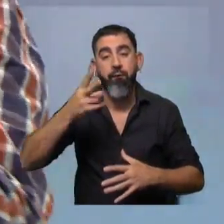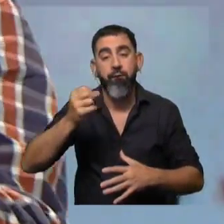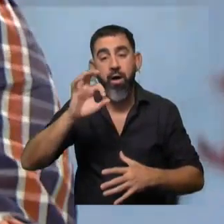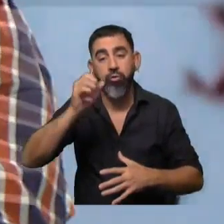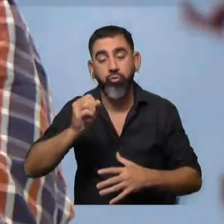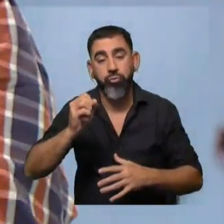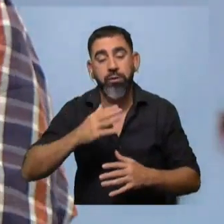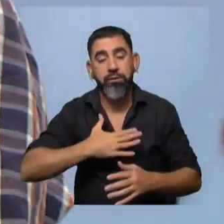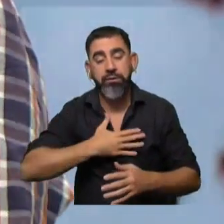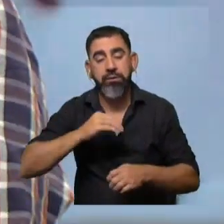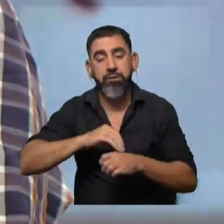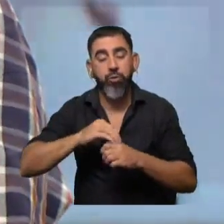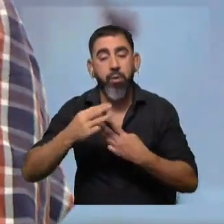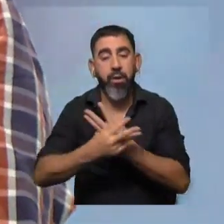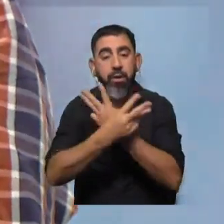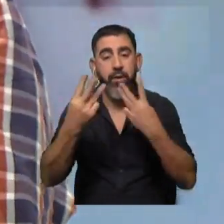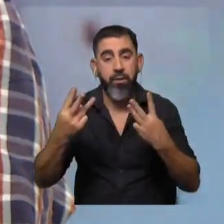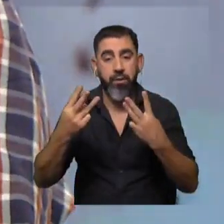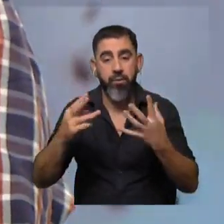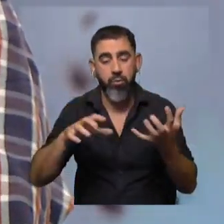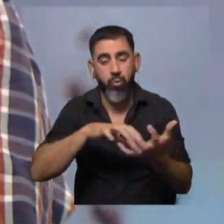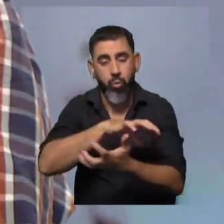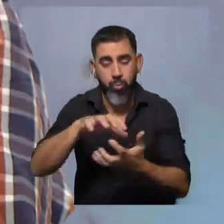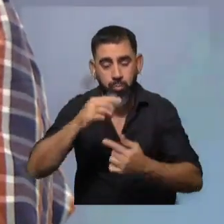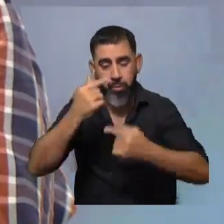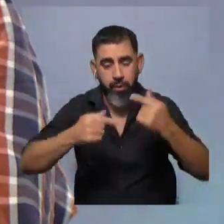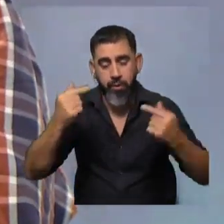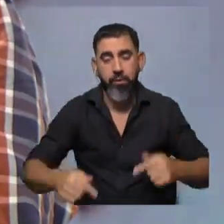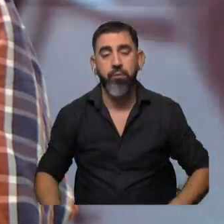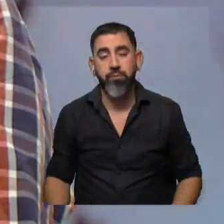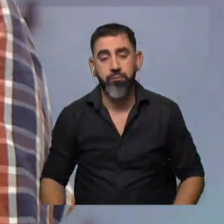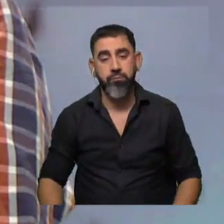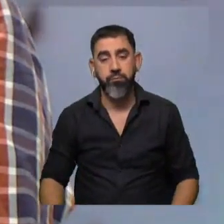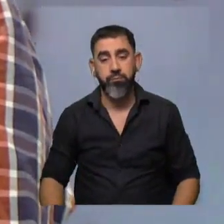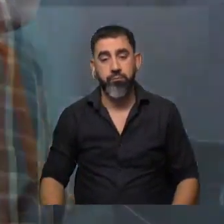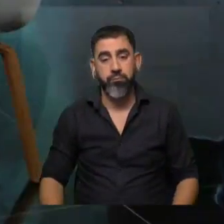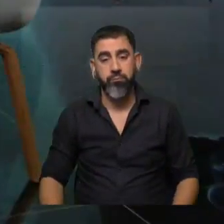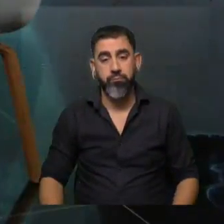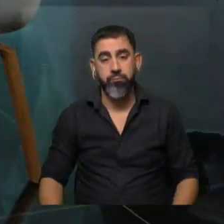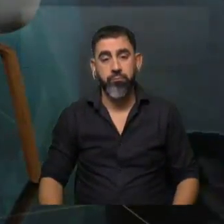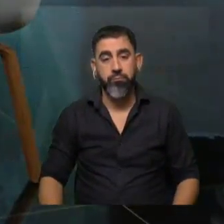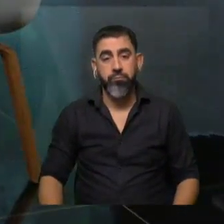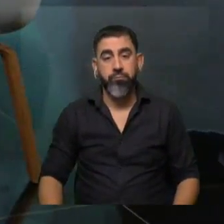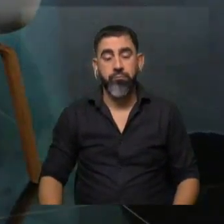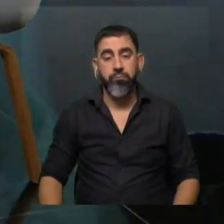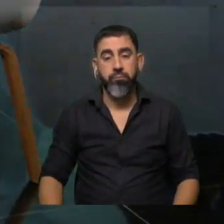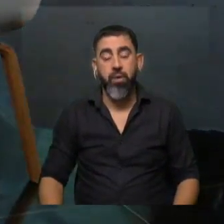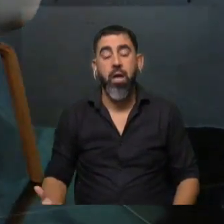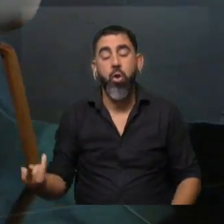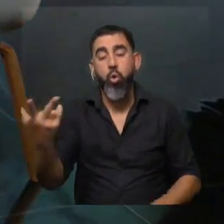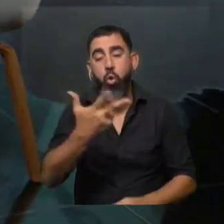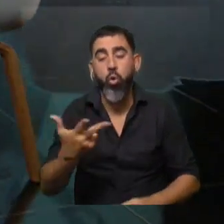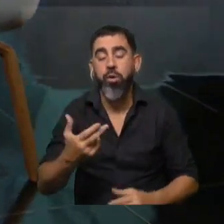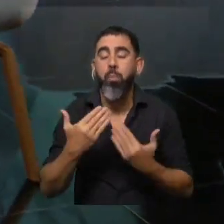una sintomatología general Muy variada. Muy variada. Y Esther Badmagian, Carlos Robelo,